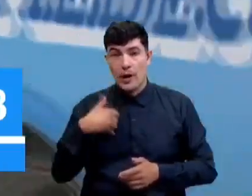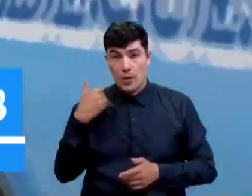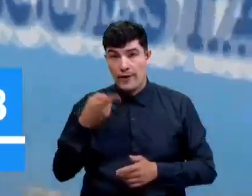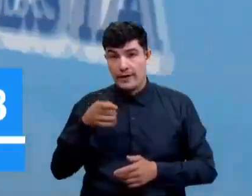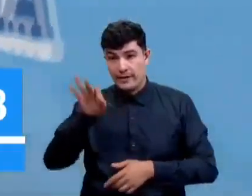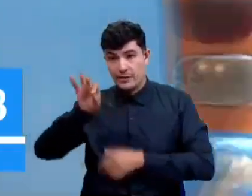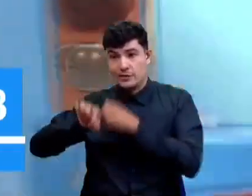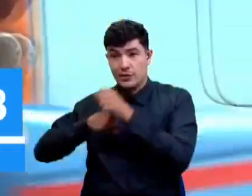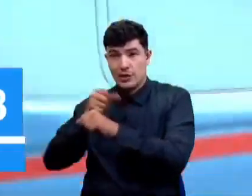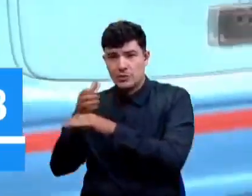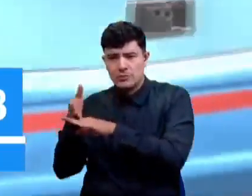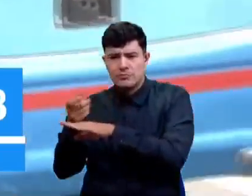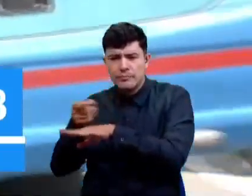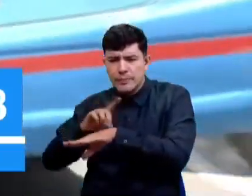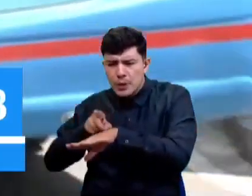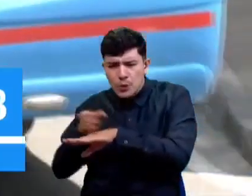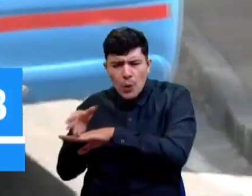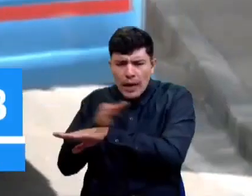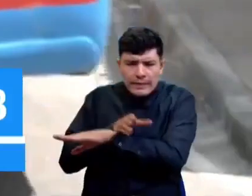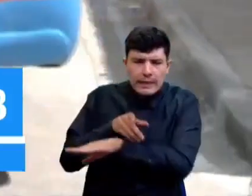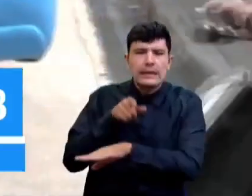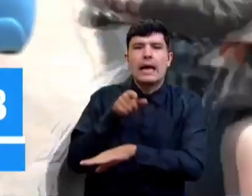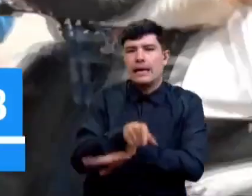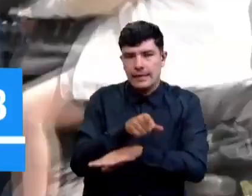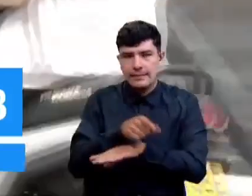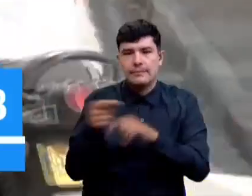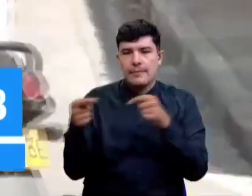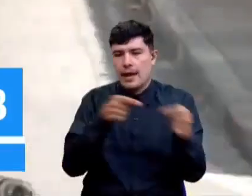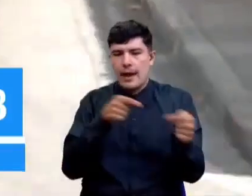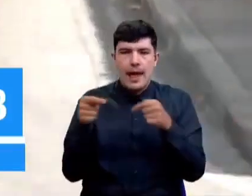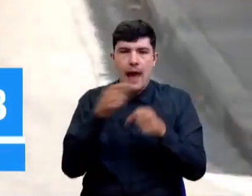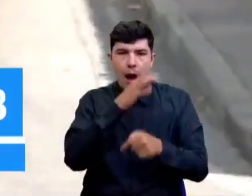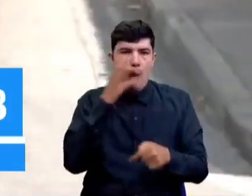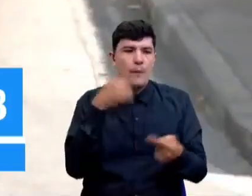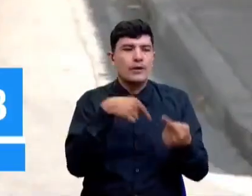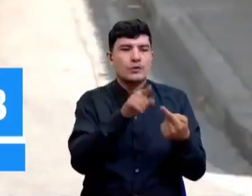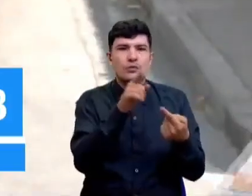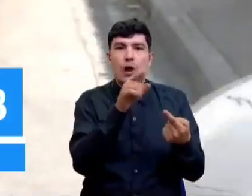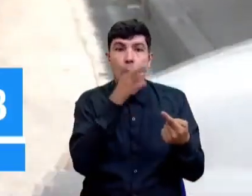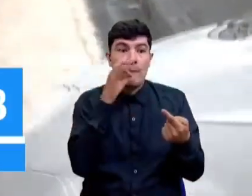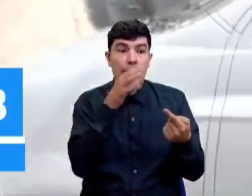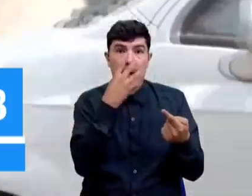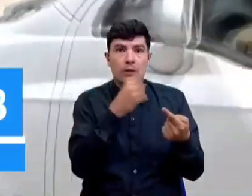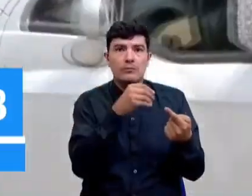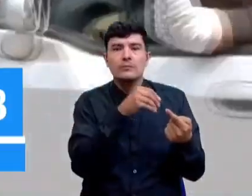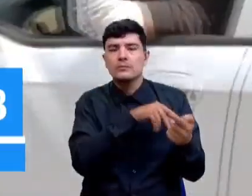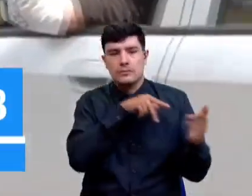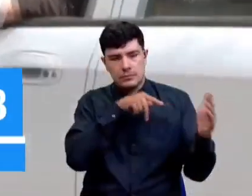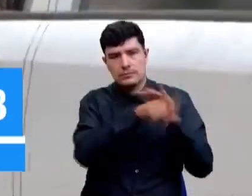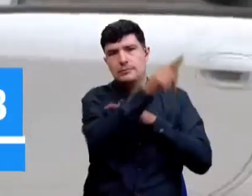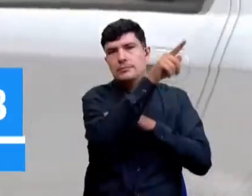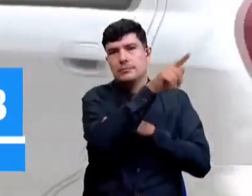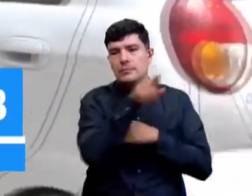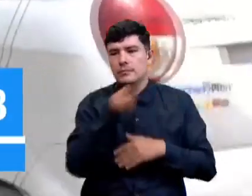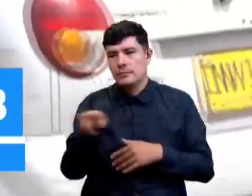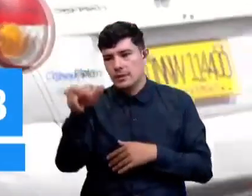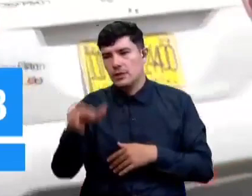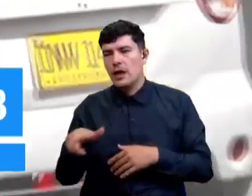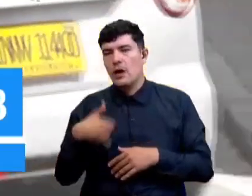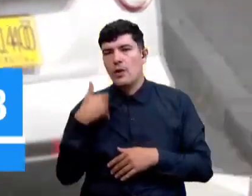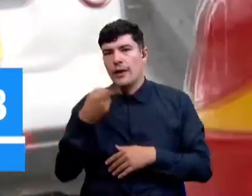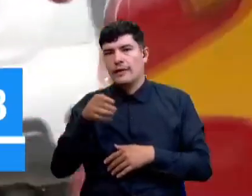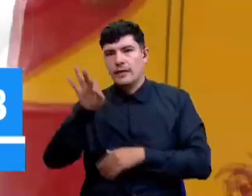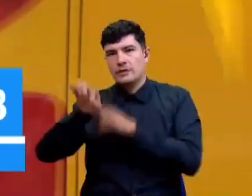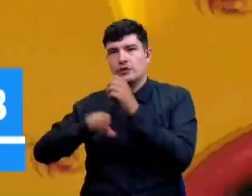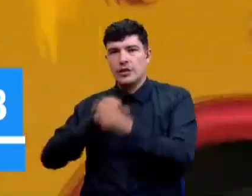que ya está siendo buscado por las autoridades. Testigos dicen que este hecho se trataría de un crimen pasional, pero no ha